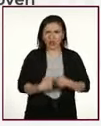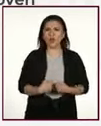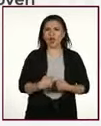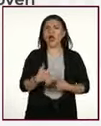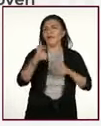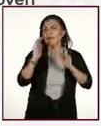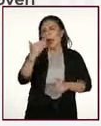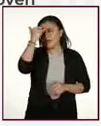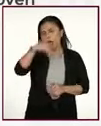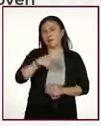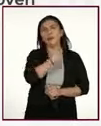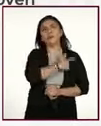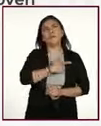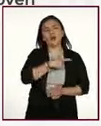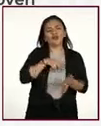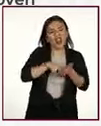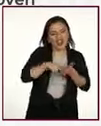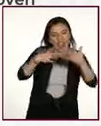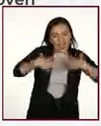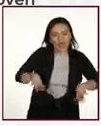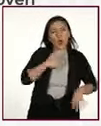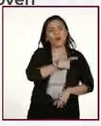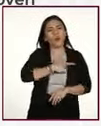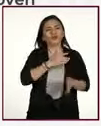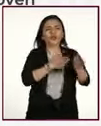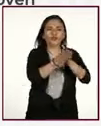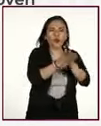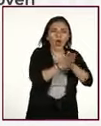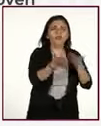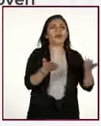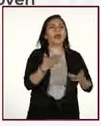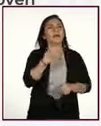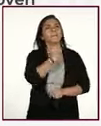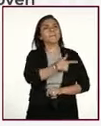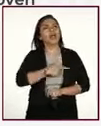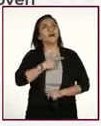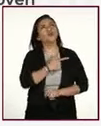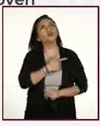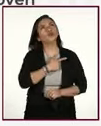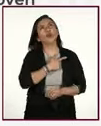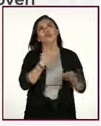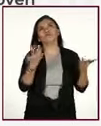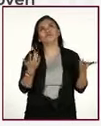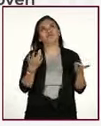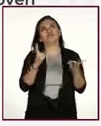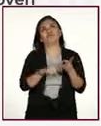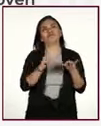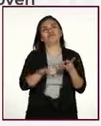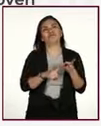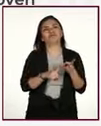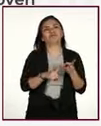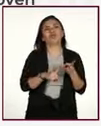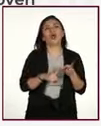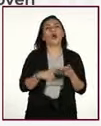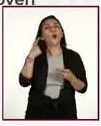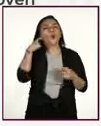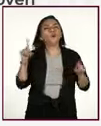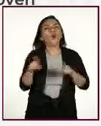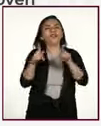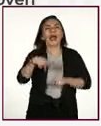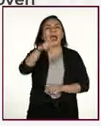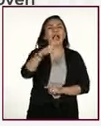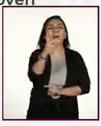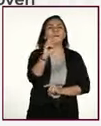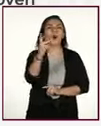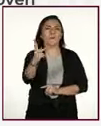sé que me gusta el negro, me gusta el chocolate y me gusta, no sé, el K-pop, ¿no? Entonces, a partir